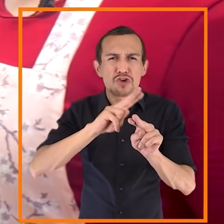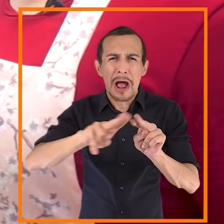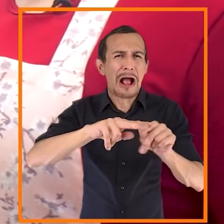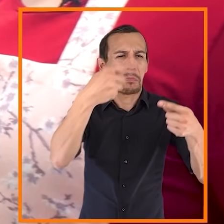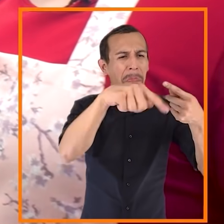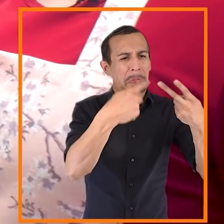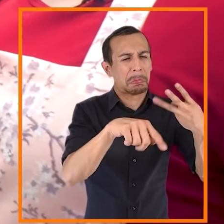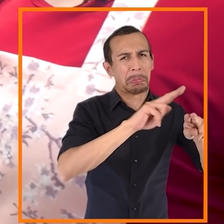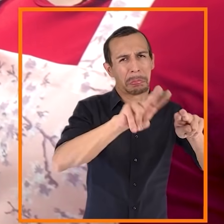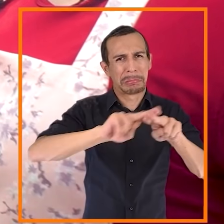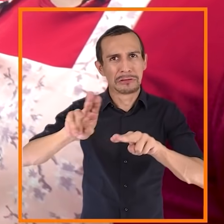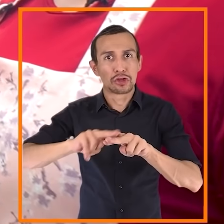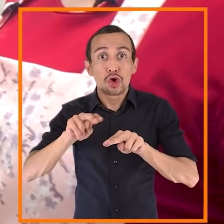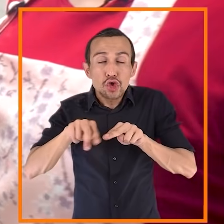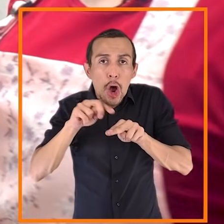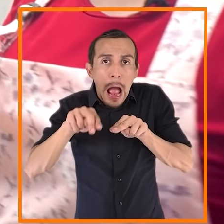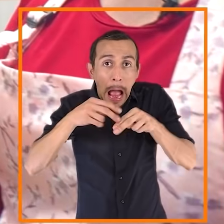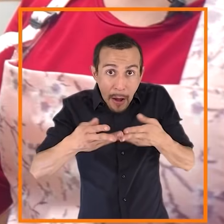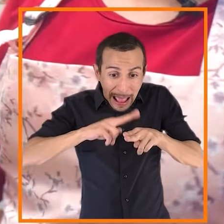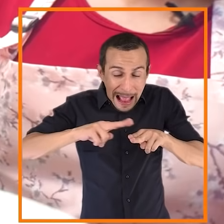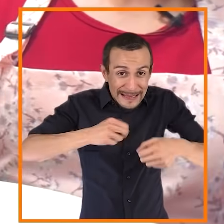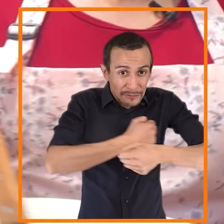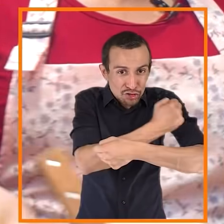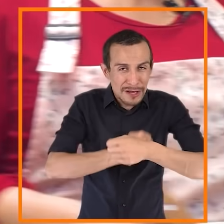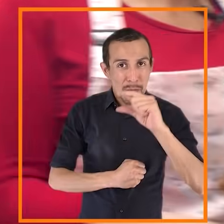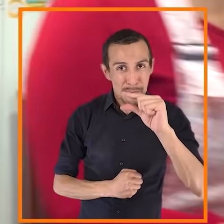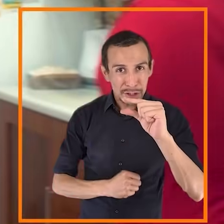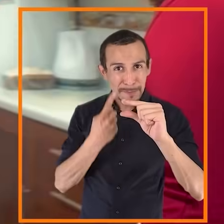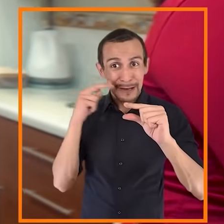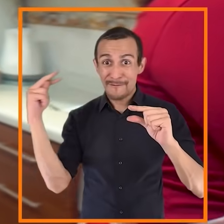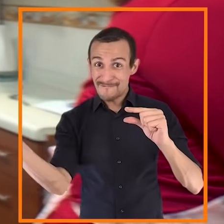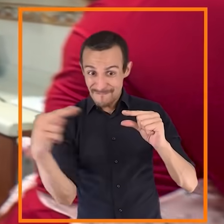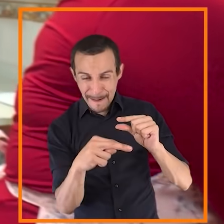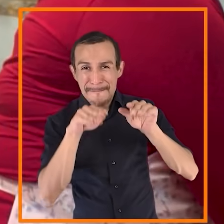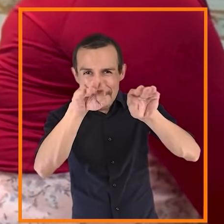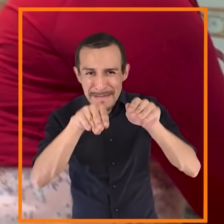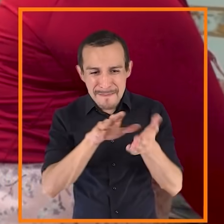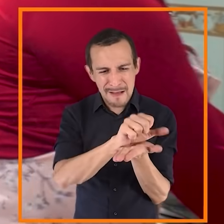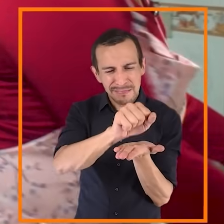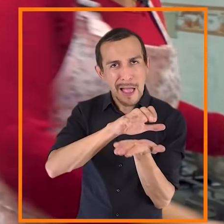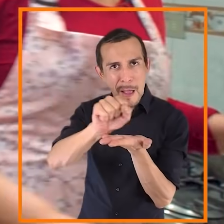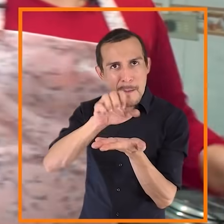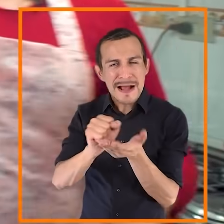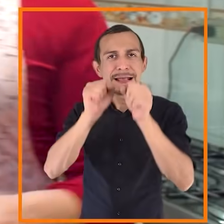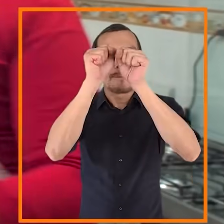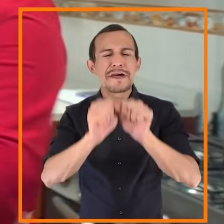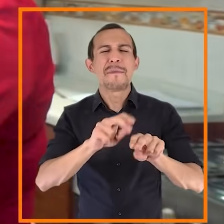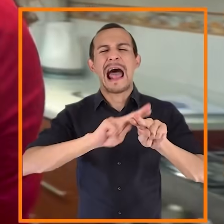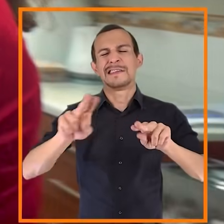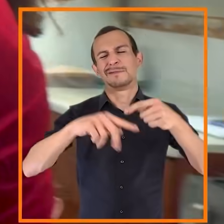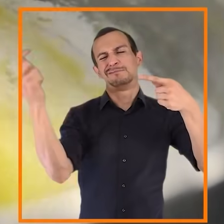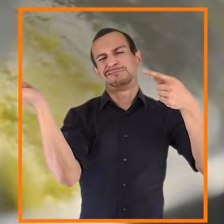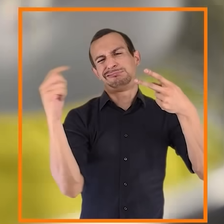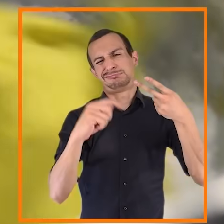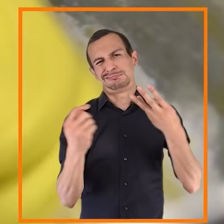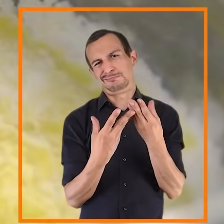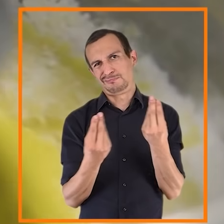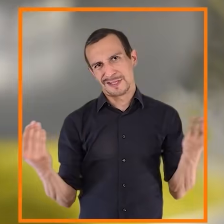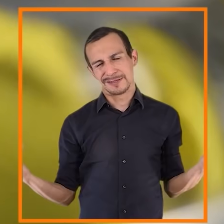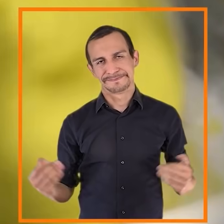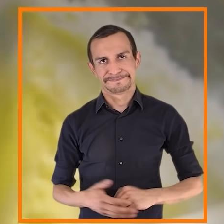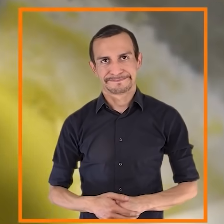varias preparaciones. Entonces vamos a hacer un poquito para que ustedes vean que con la misma masa podemos hacer varias cosas.